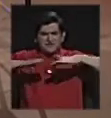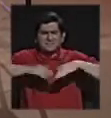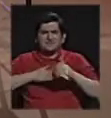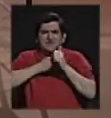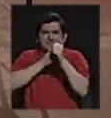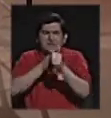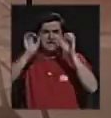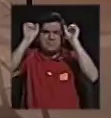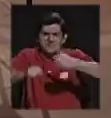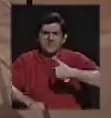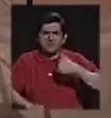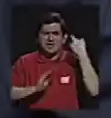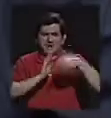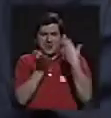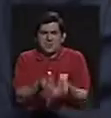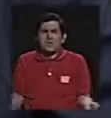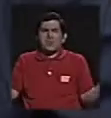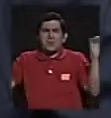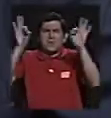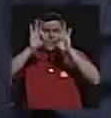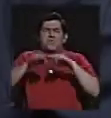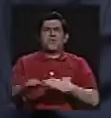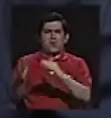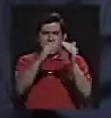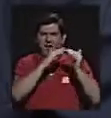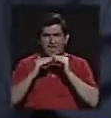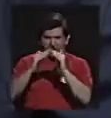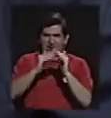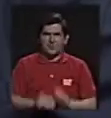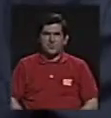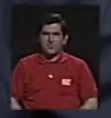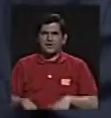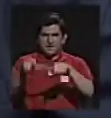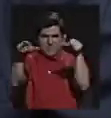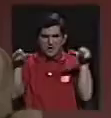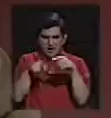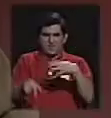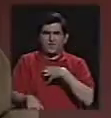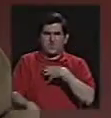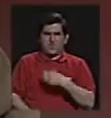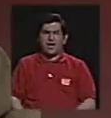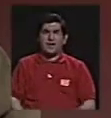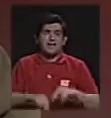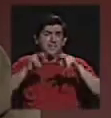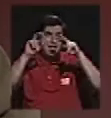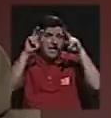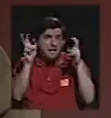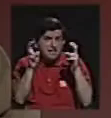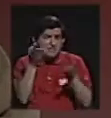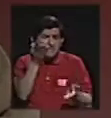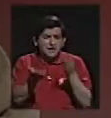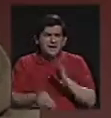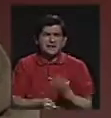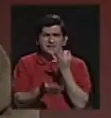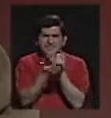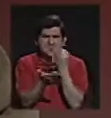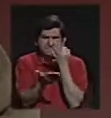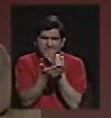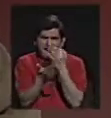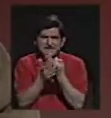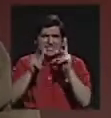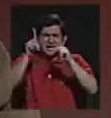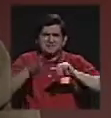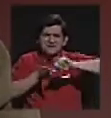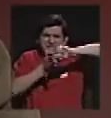dirigencia pueda tener un papel importante en su comunidad, en su sector. En el tema financiero hay quienes